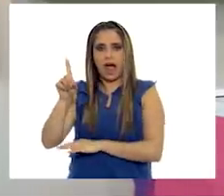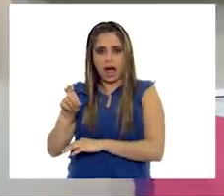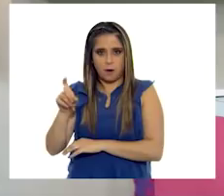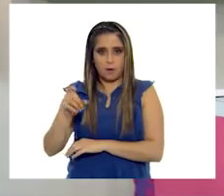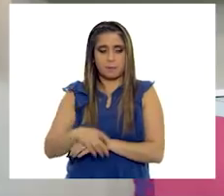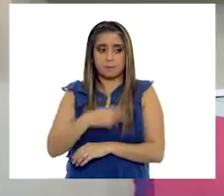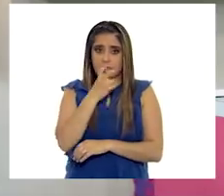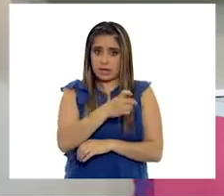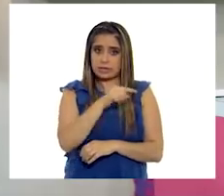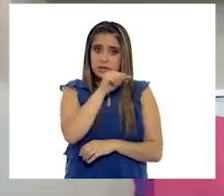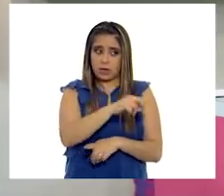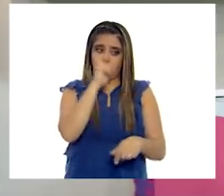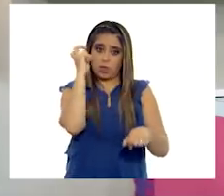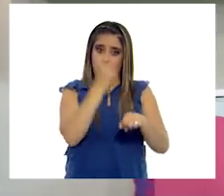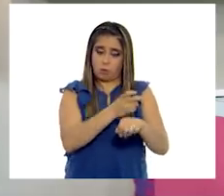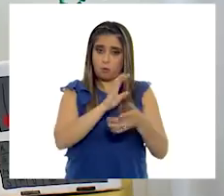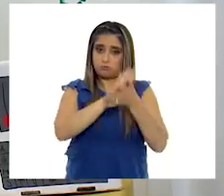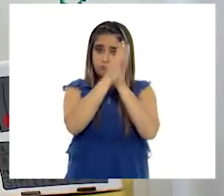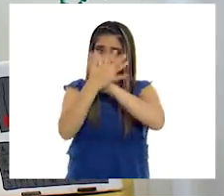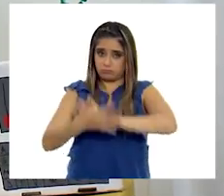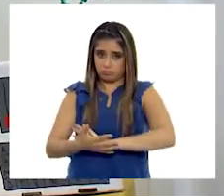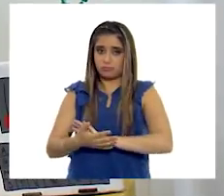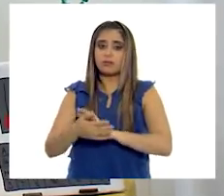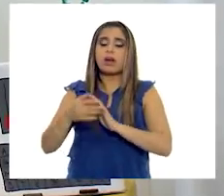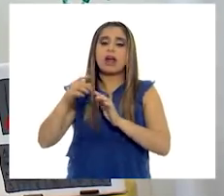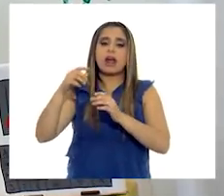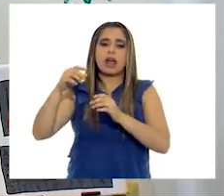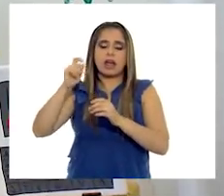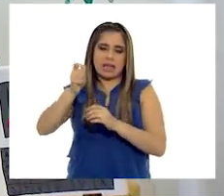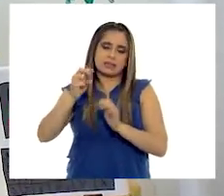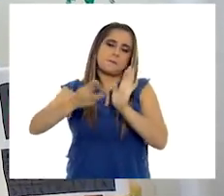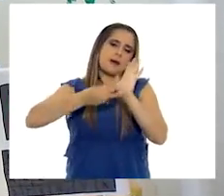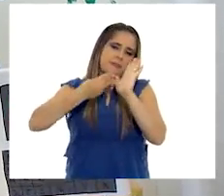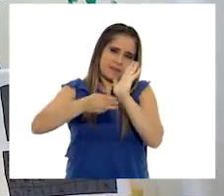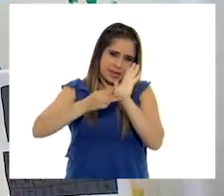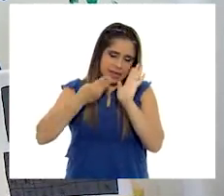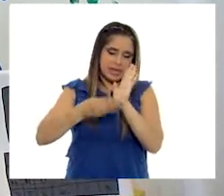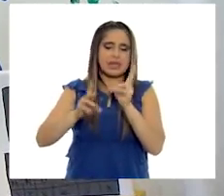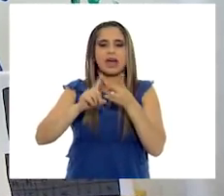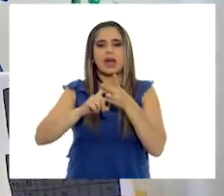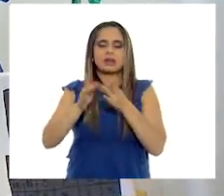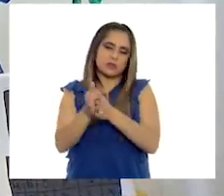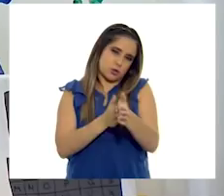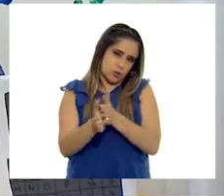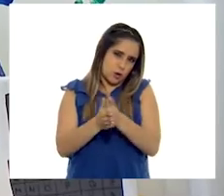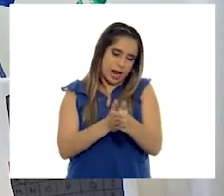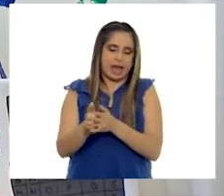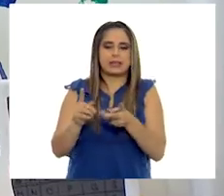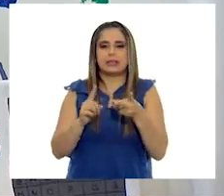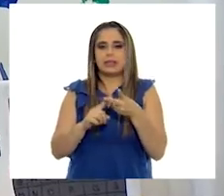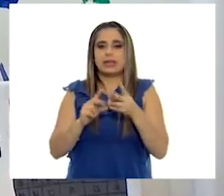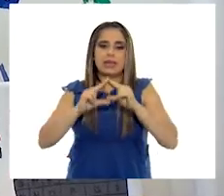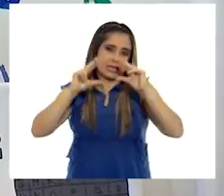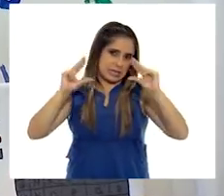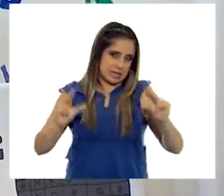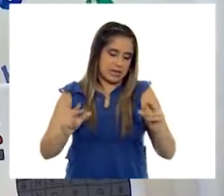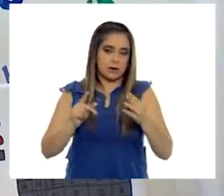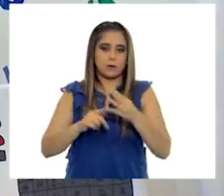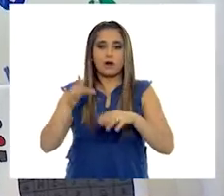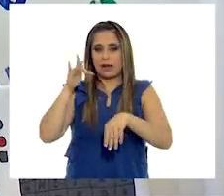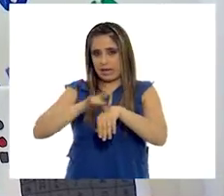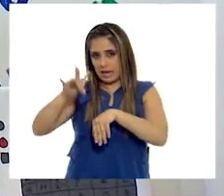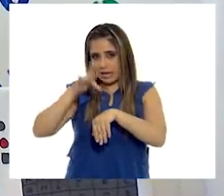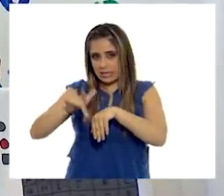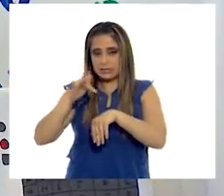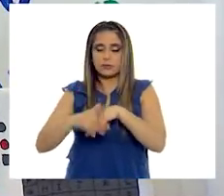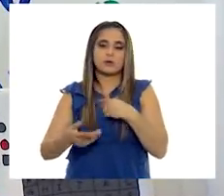sólidos. Hemos visto la mantequilla, el chocolate, los hielos, el queso, ahora